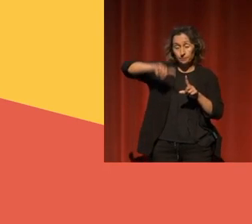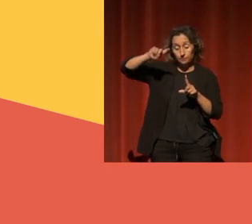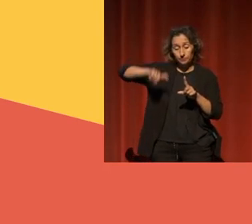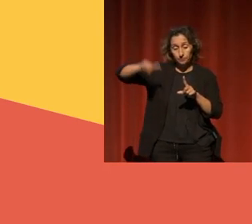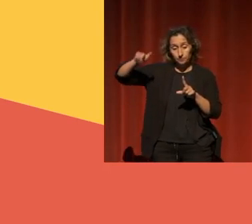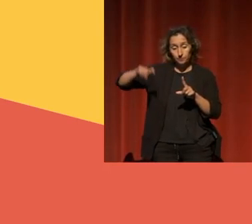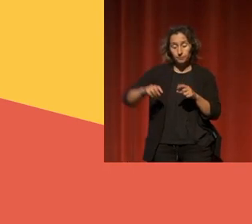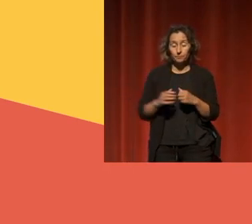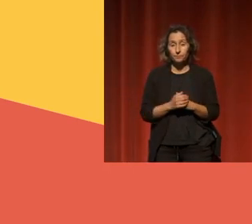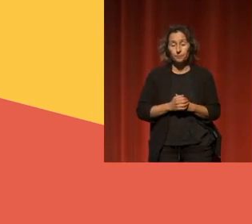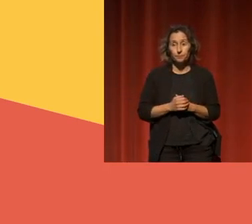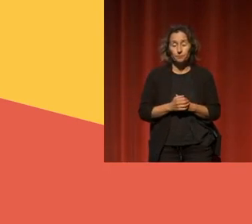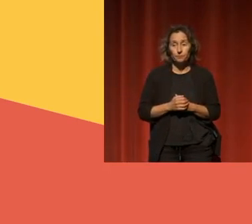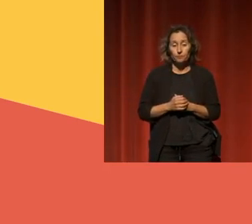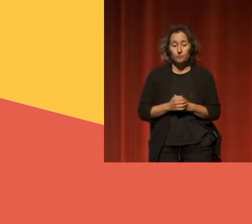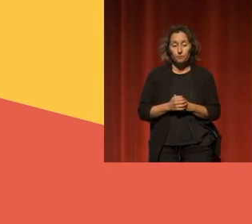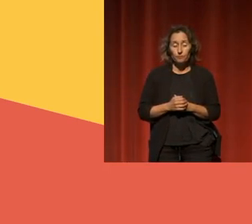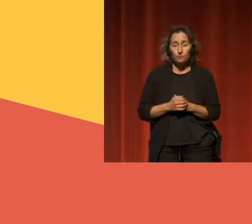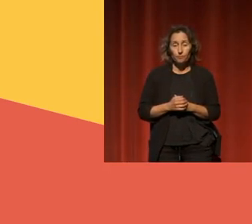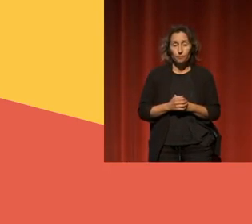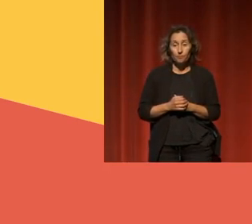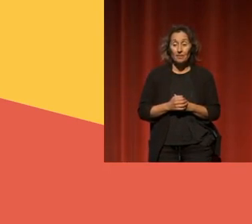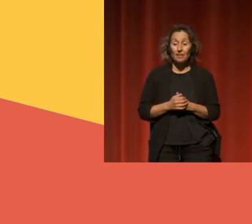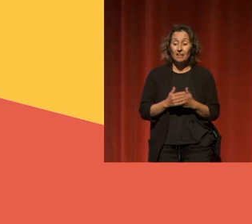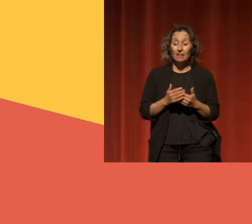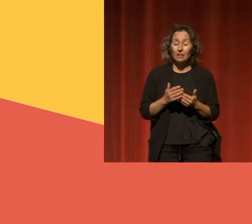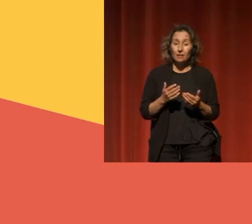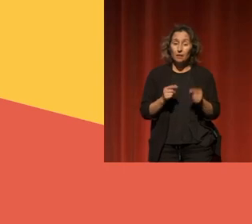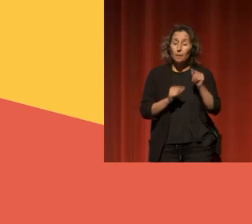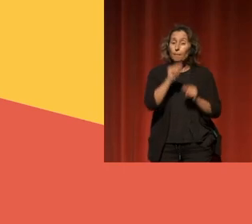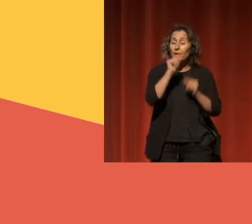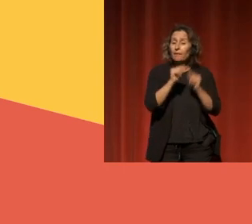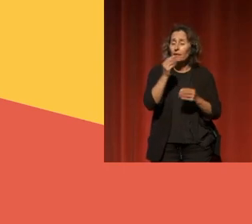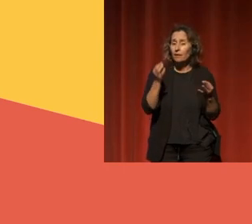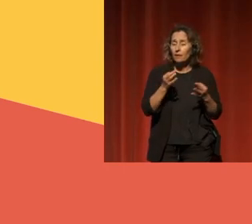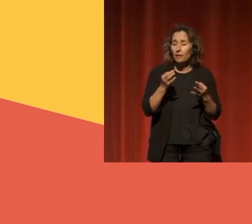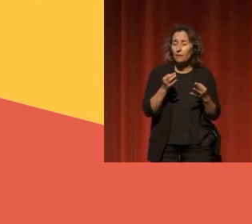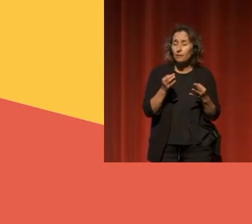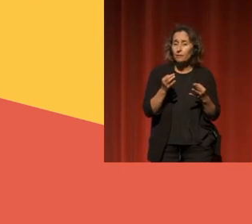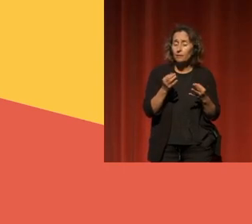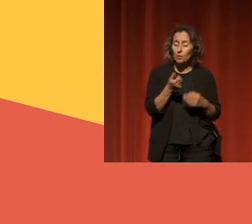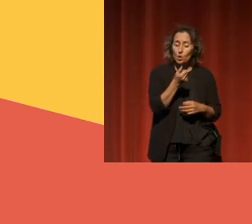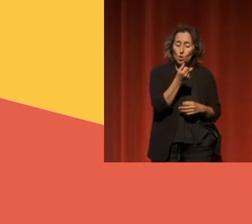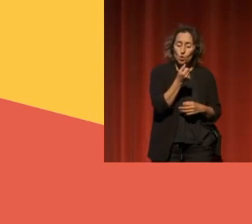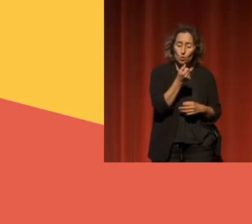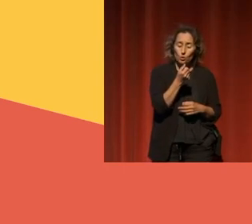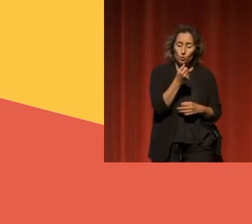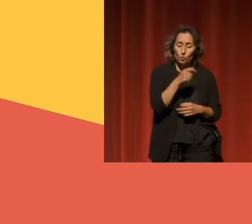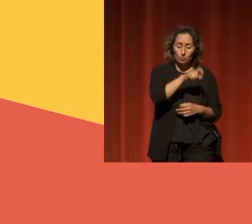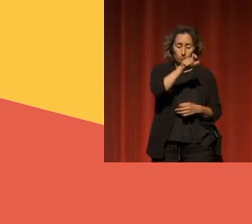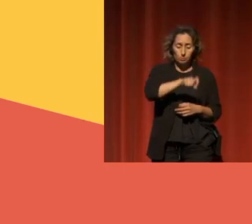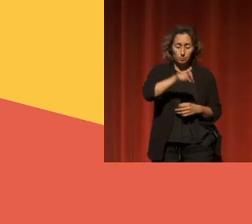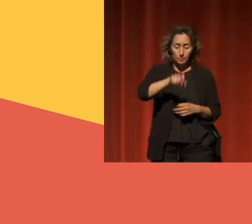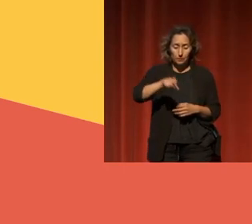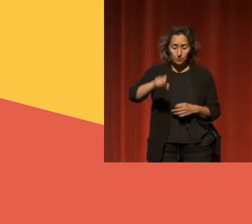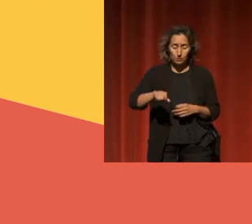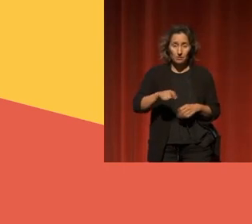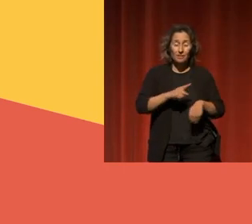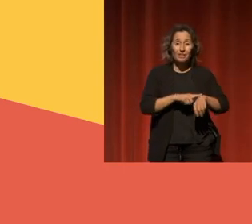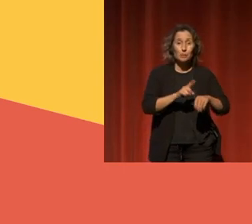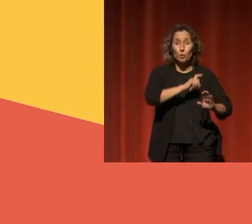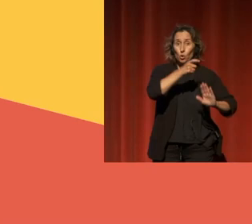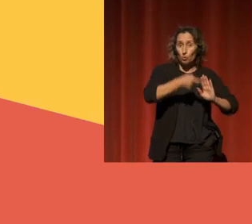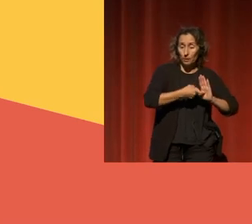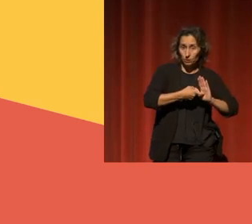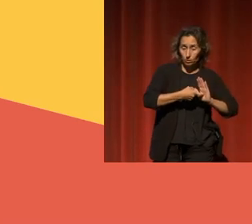eh mide por un por un mide la relación que hay entre la el número de personal en equivalencia a tiempo completo